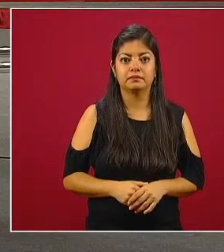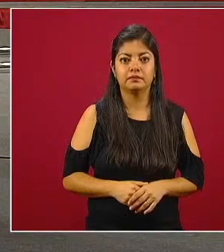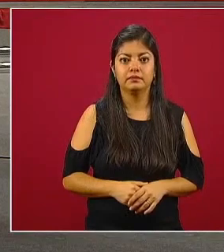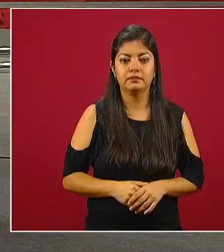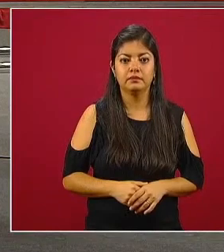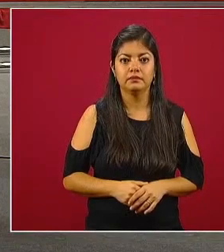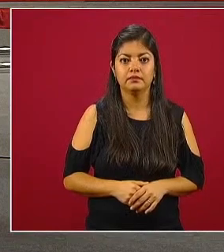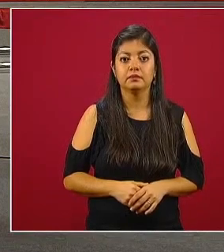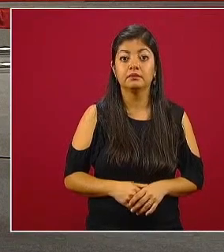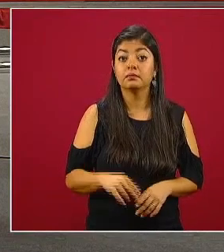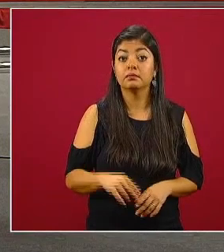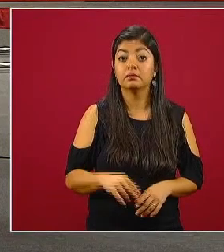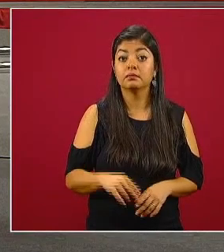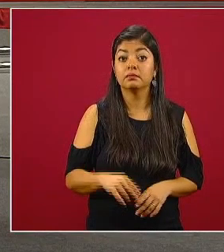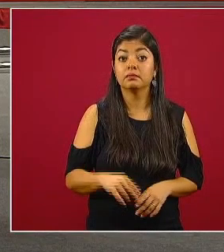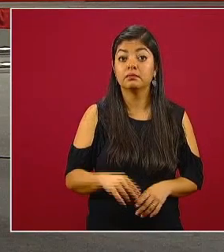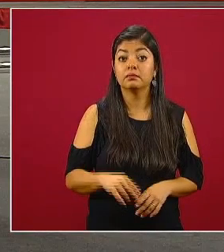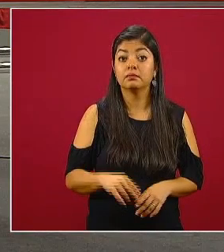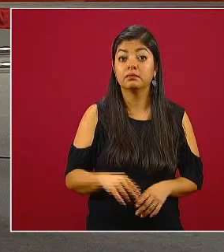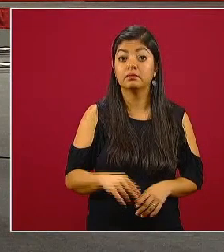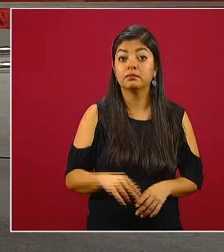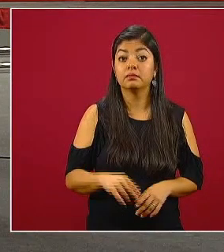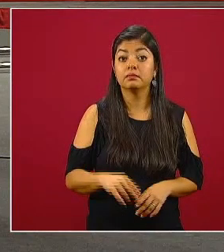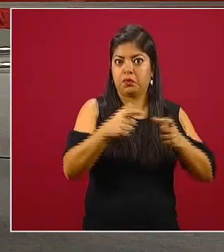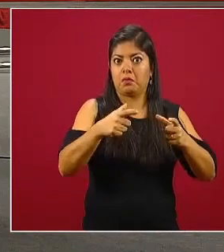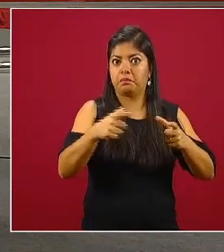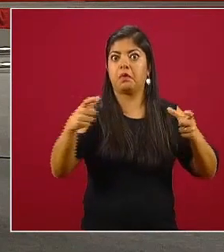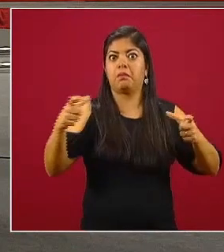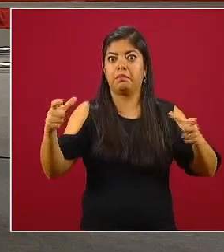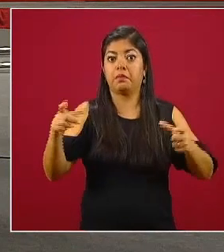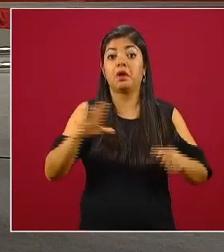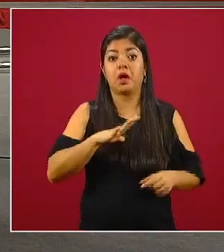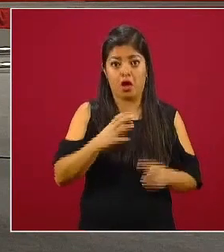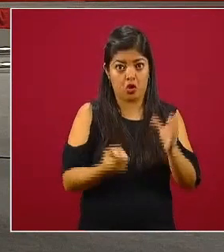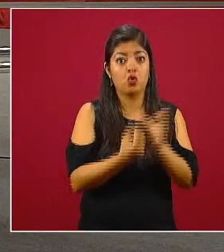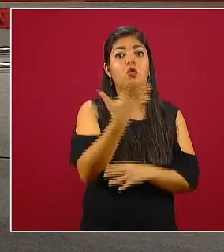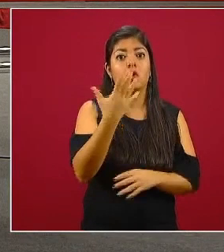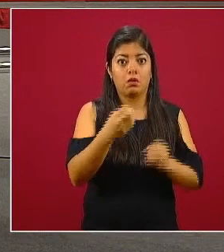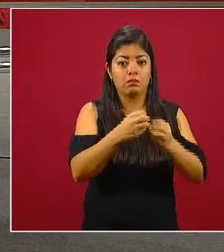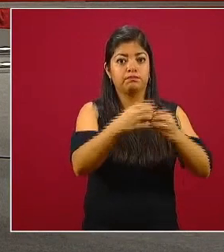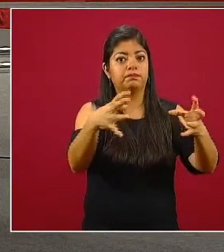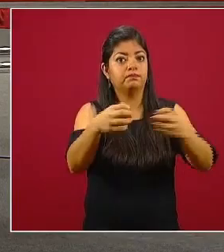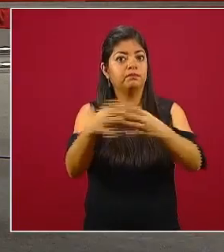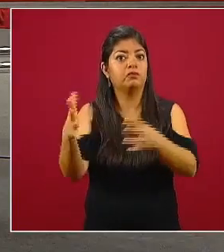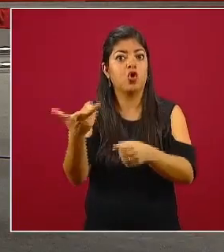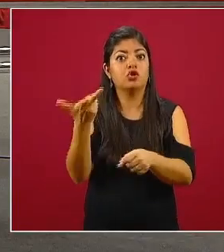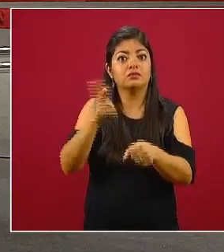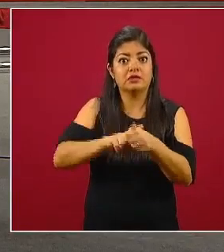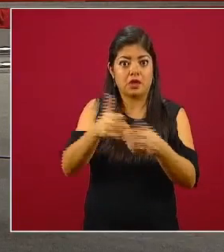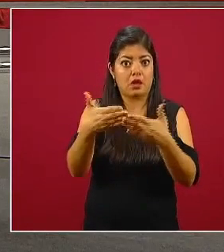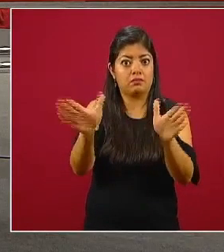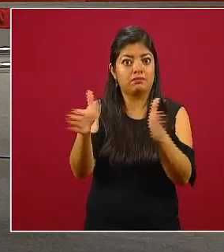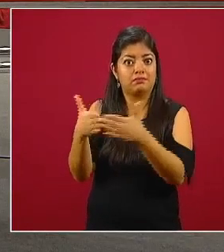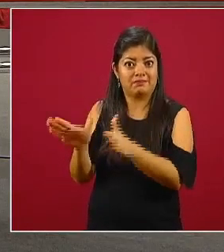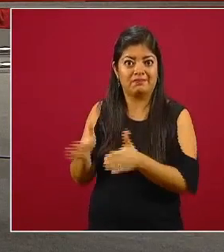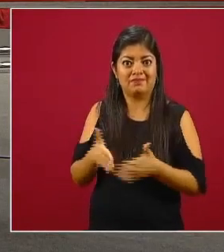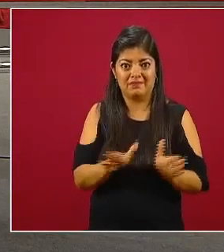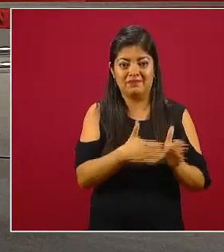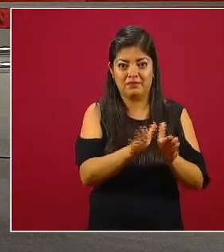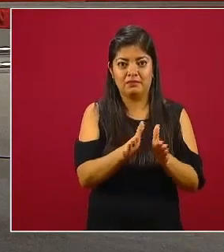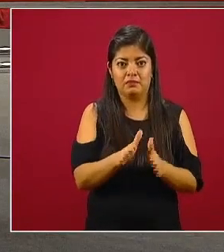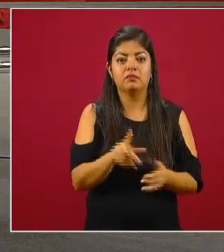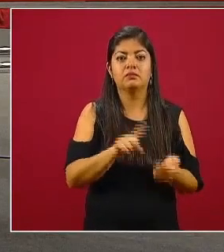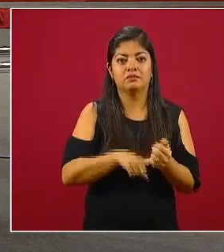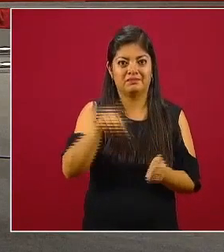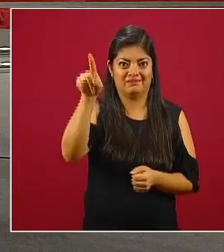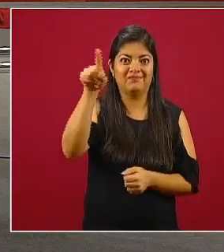Esto muestra cómo se ha ido expandiendo la capacidad hospitalaria. Hoy tenemos nuevas expansiones, varias de ellas son precisamente lo que ha ocurrido